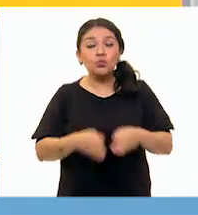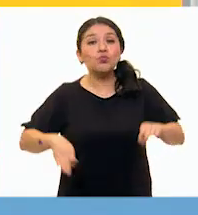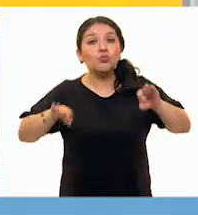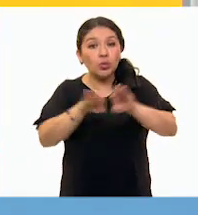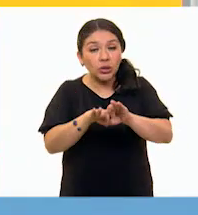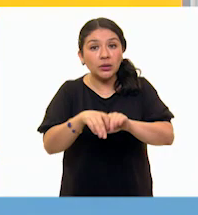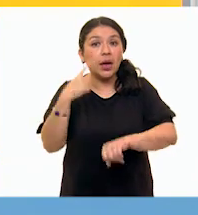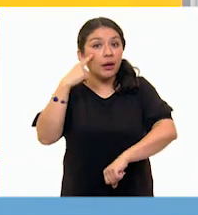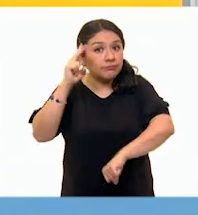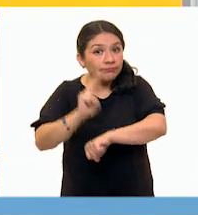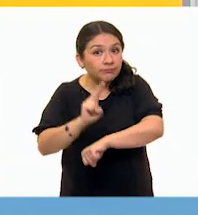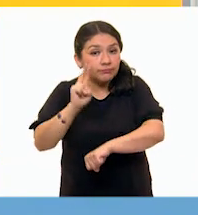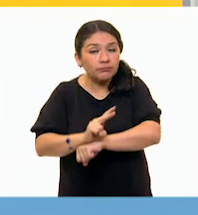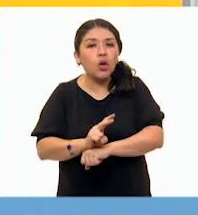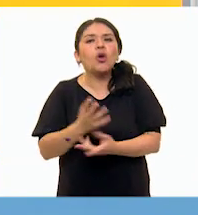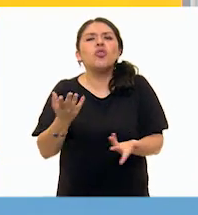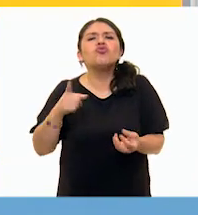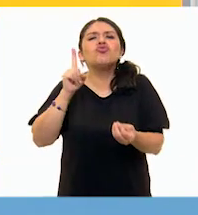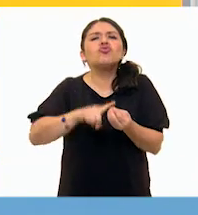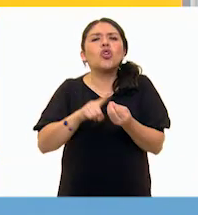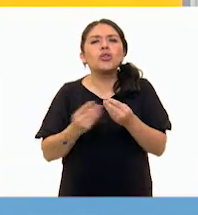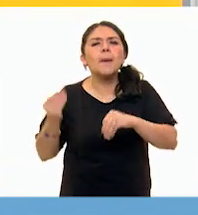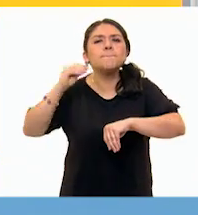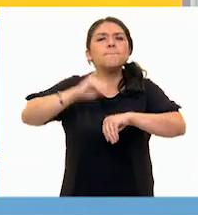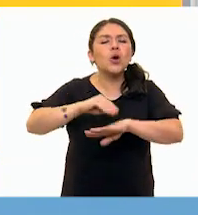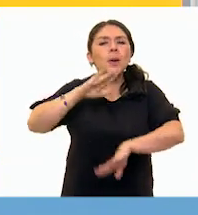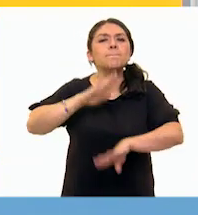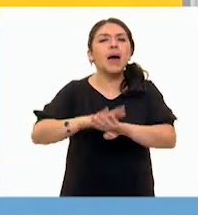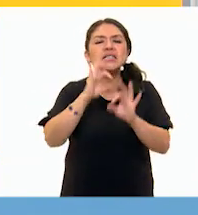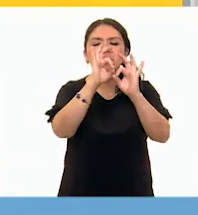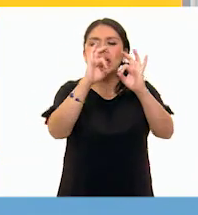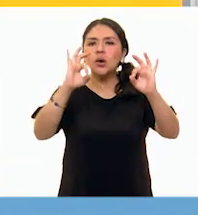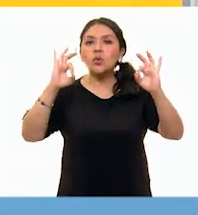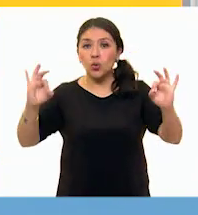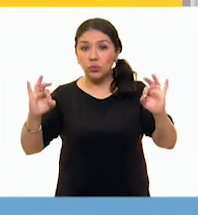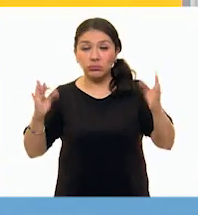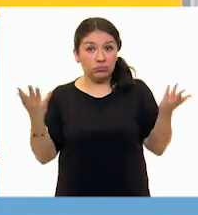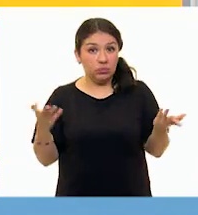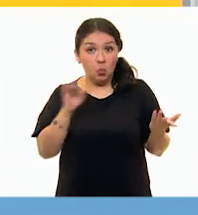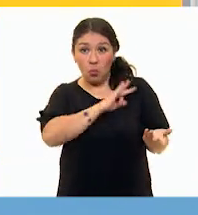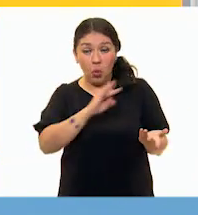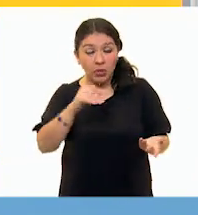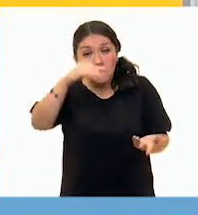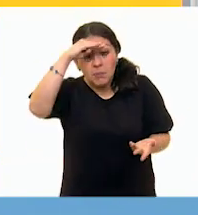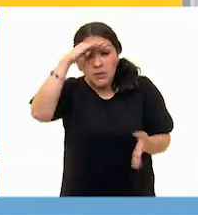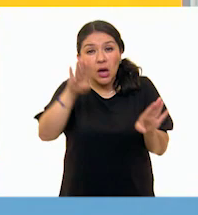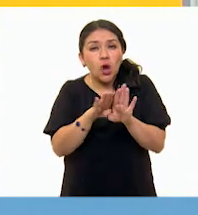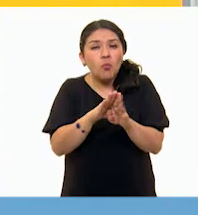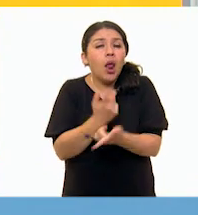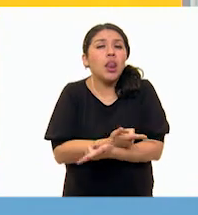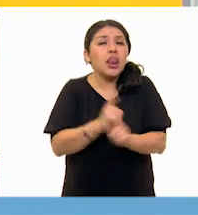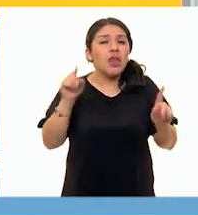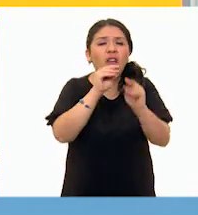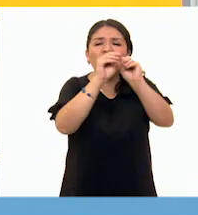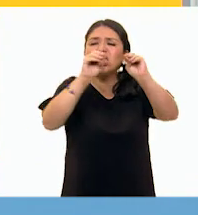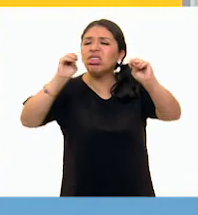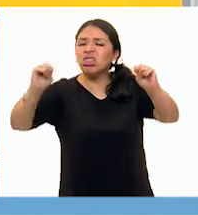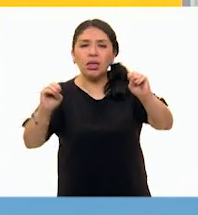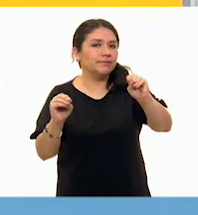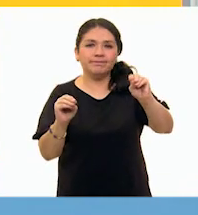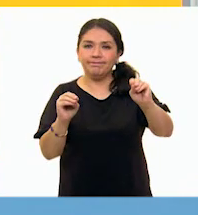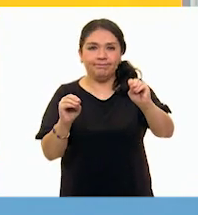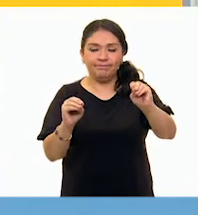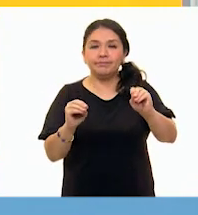importante fijarse en dónde se aumentan esos cuatro círculos, pues no puede ser en cualquier lugar.